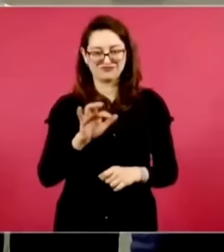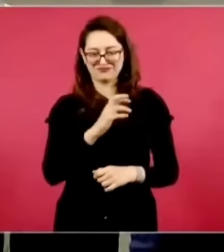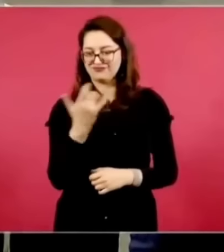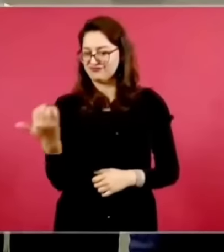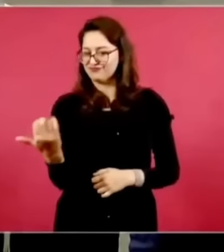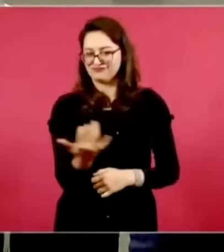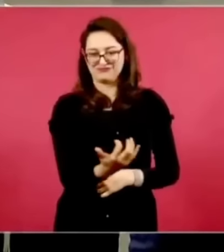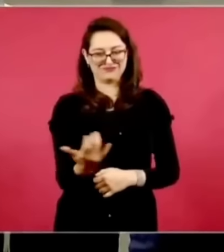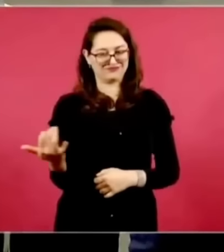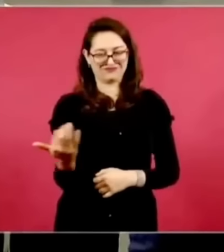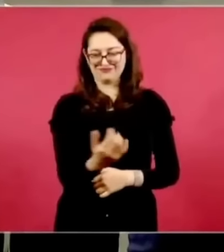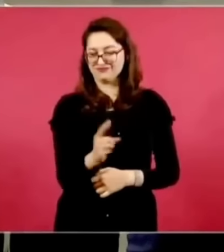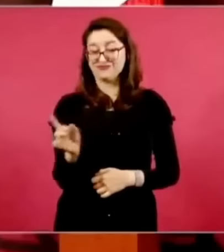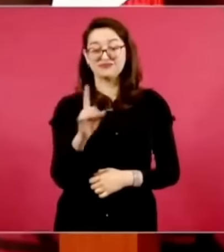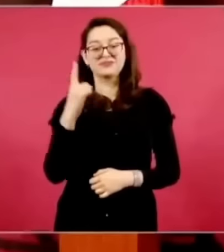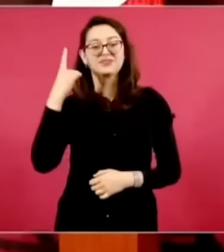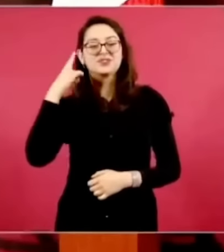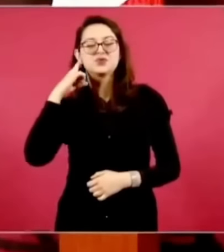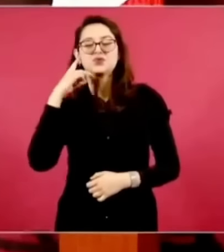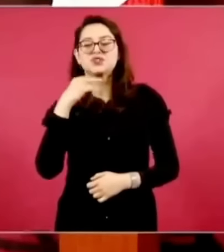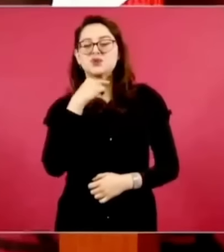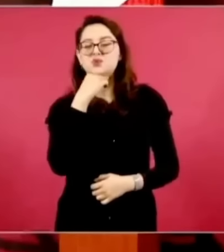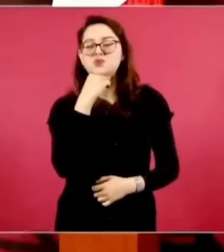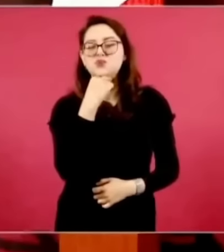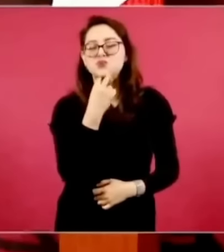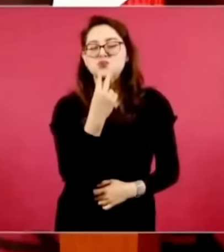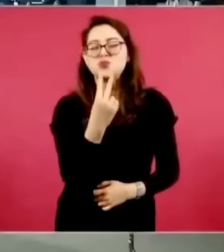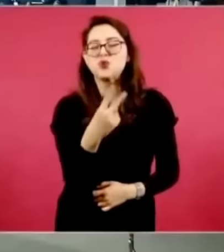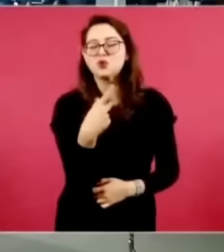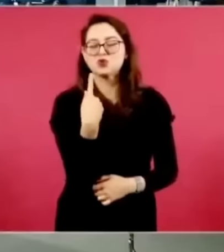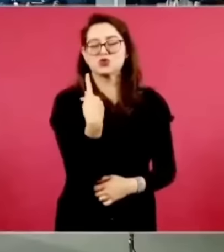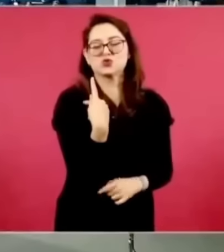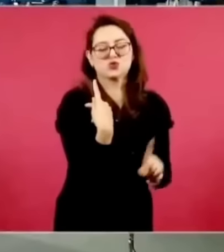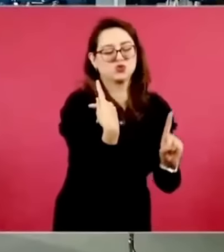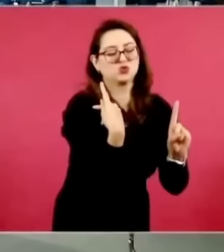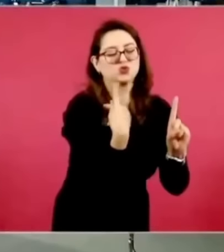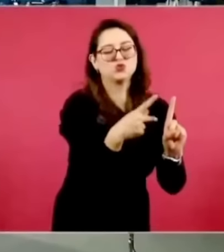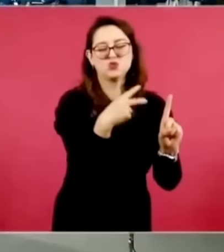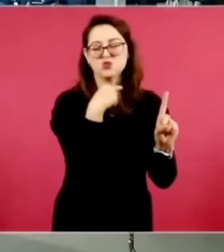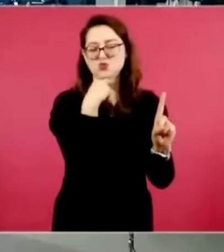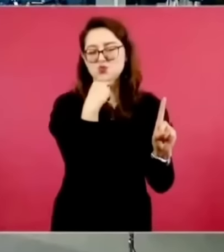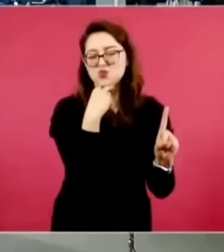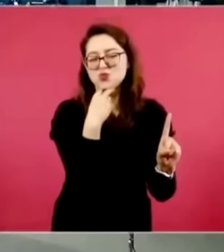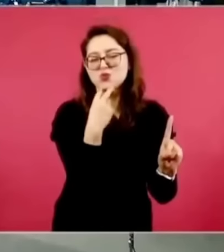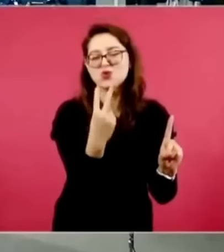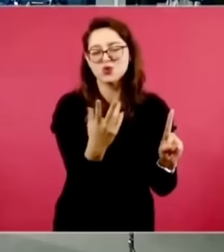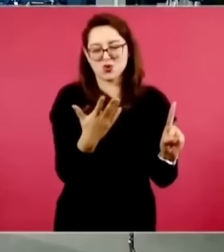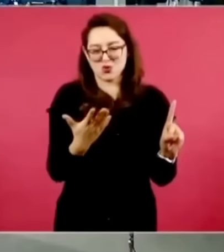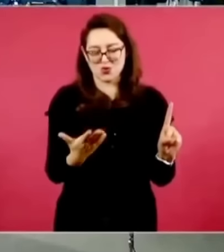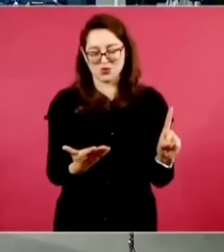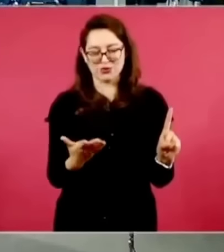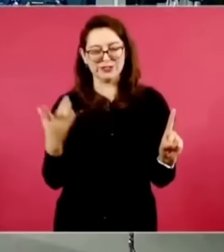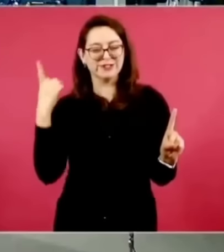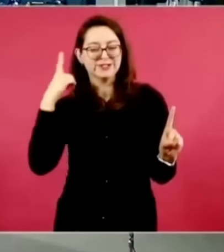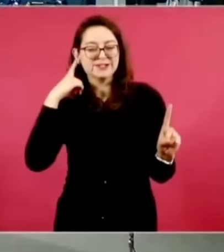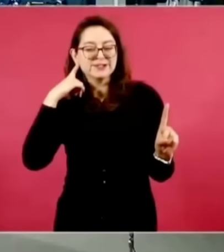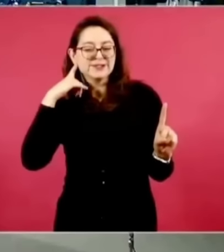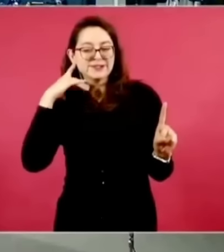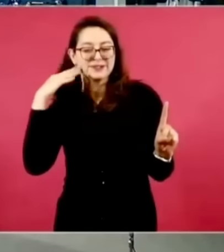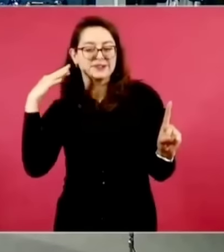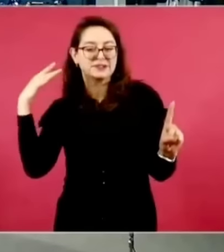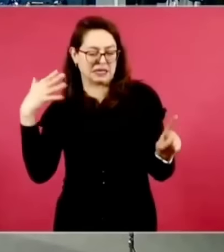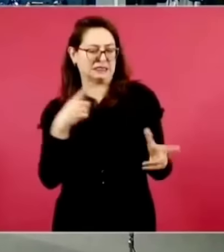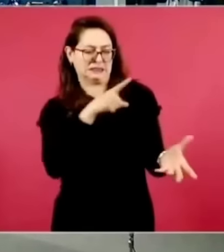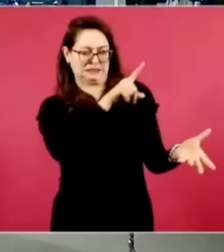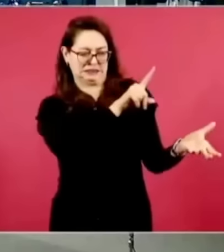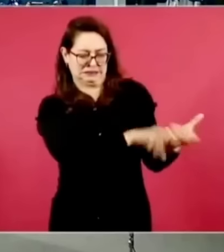no vamos a escucharlo vamos a escucharlo de es que oig en lo que se